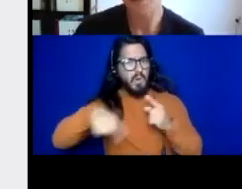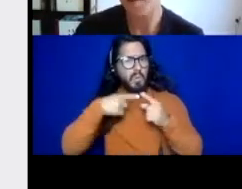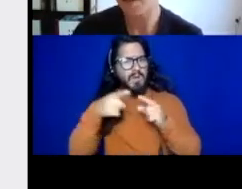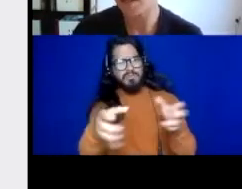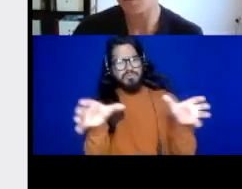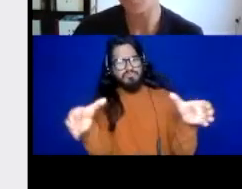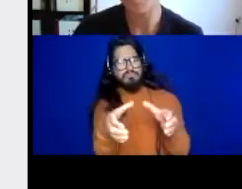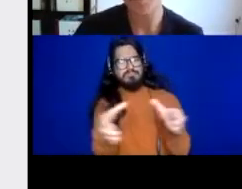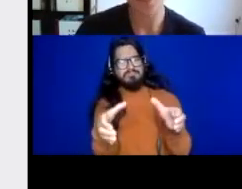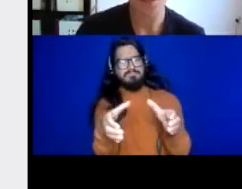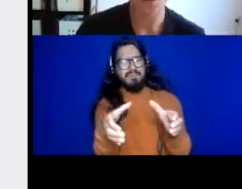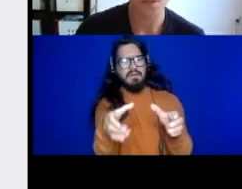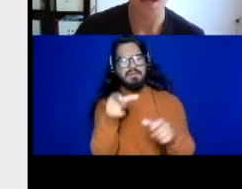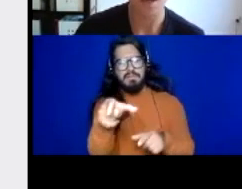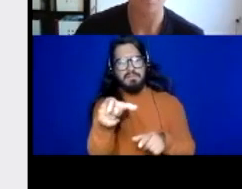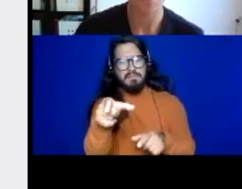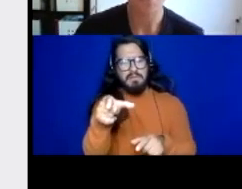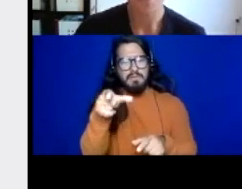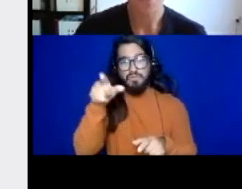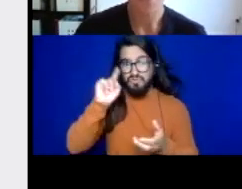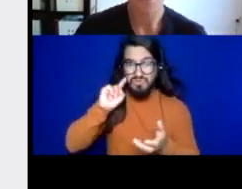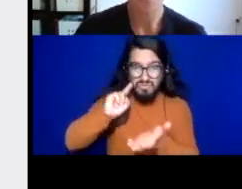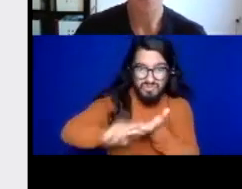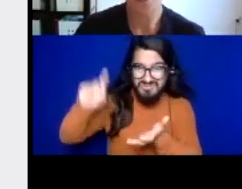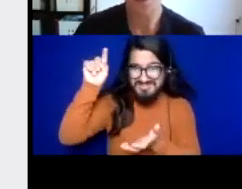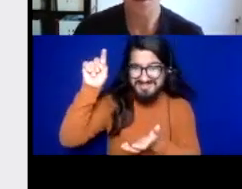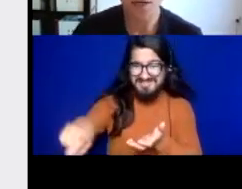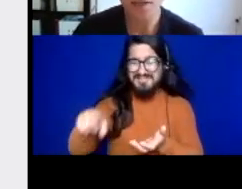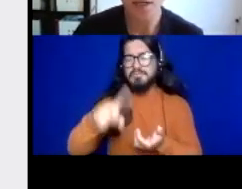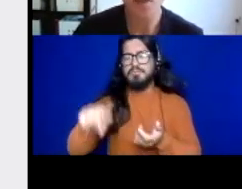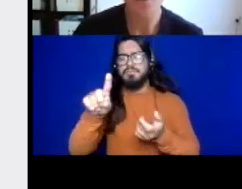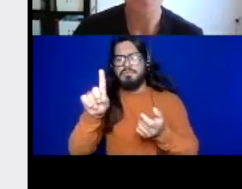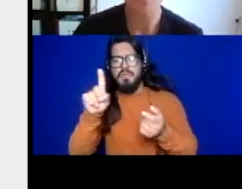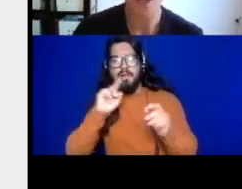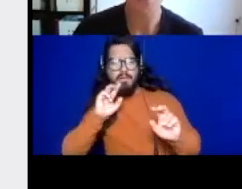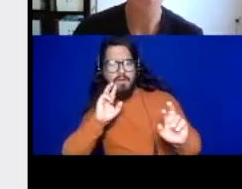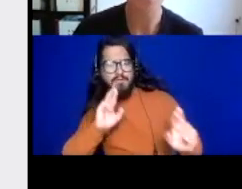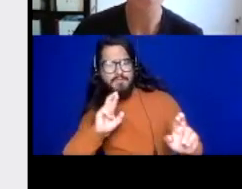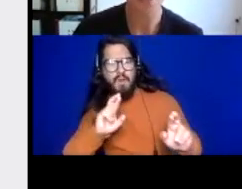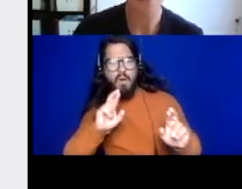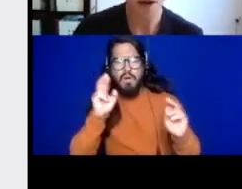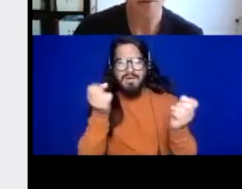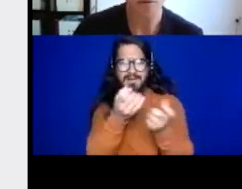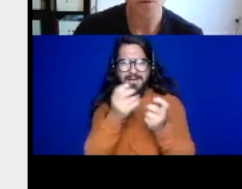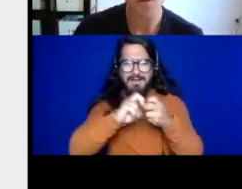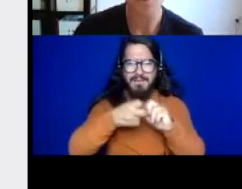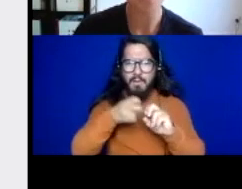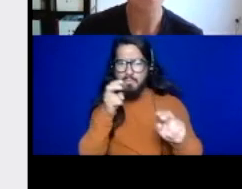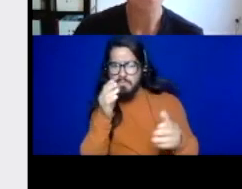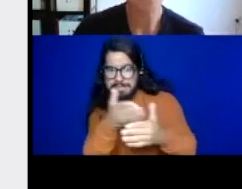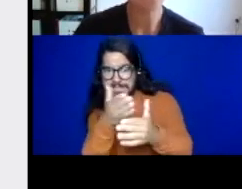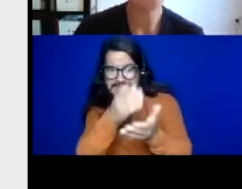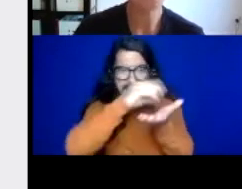reúnen, asegurarse que están haciendo espacio para informar problemas y compartir aprendizajes mientras